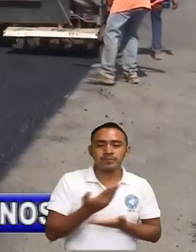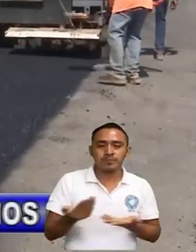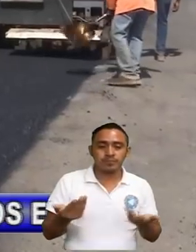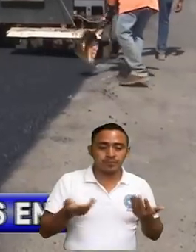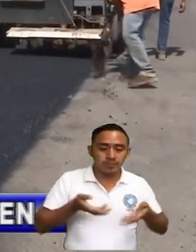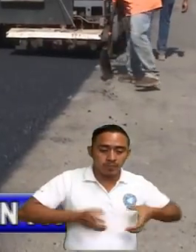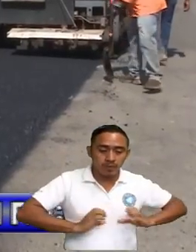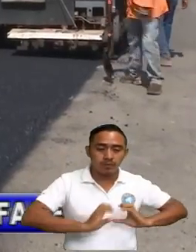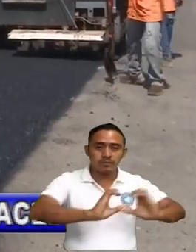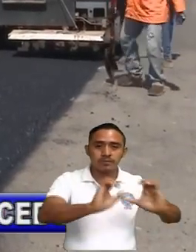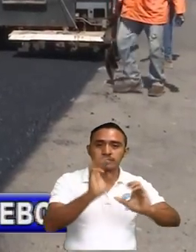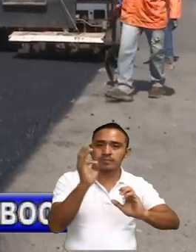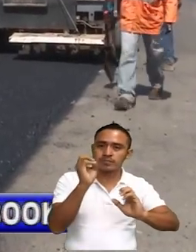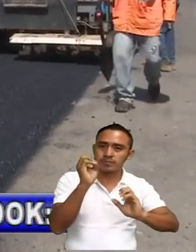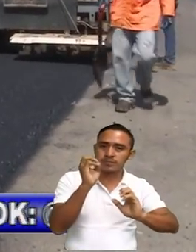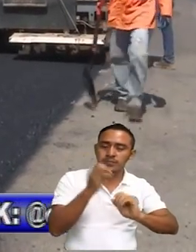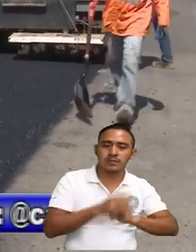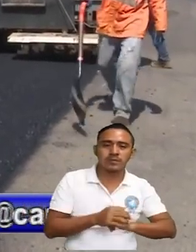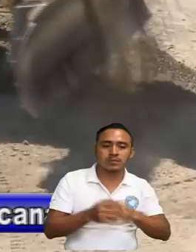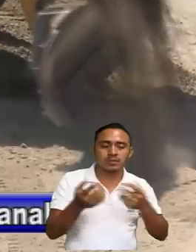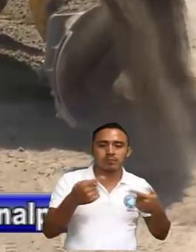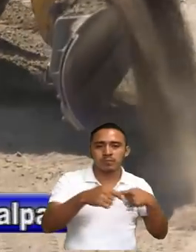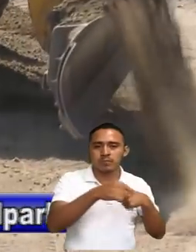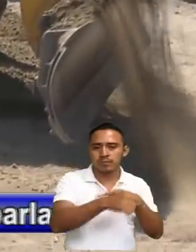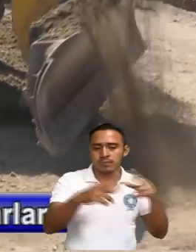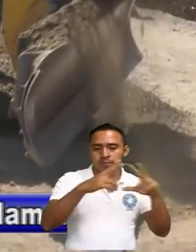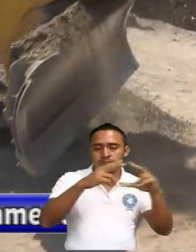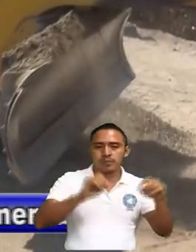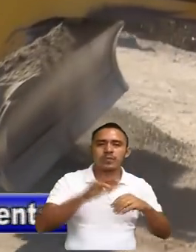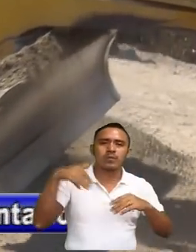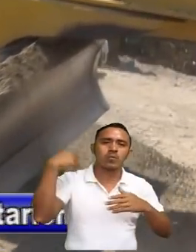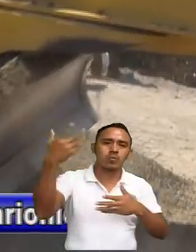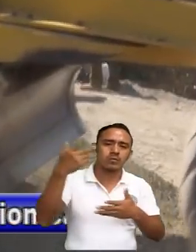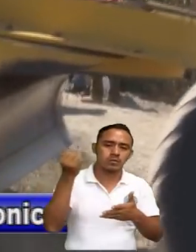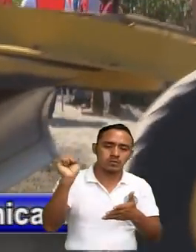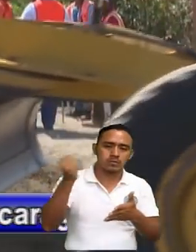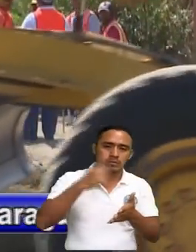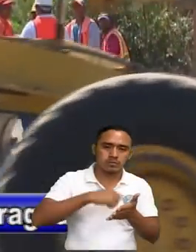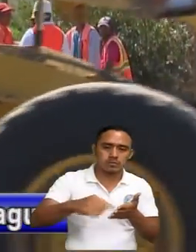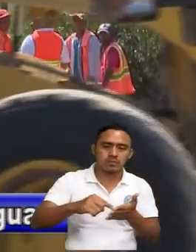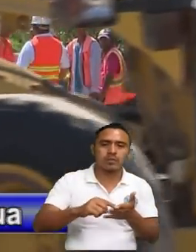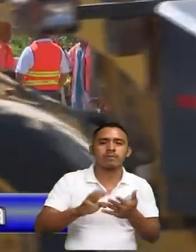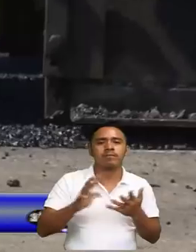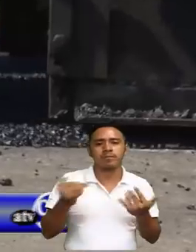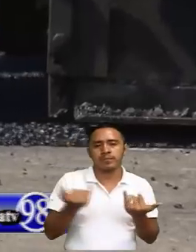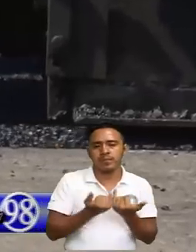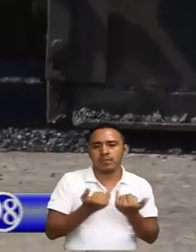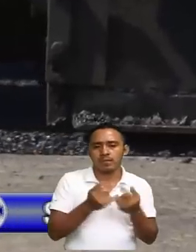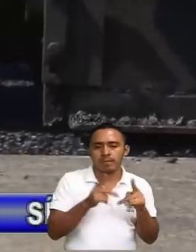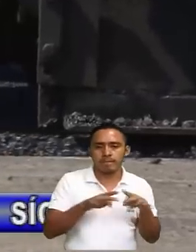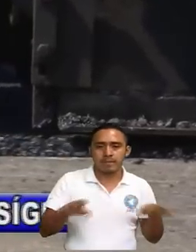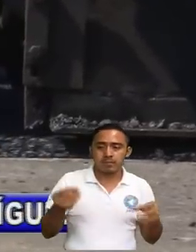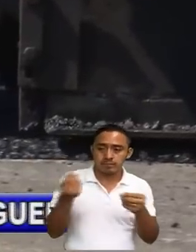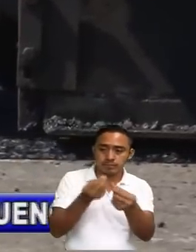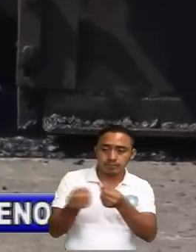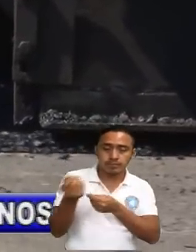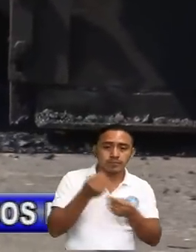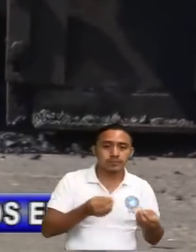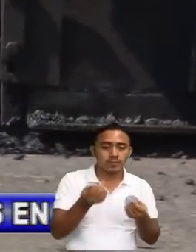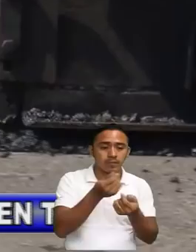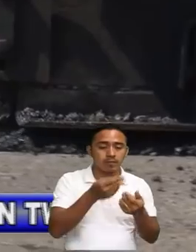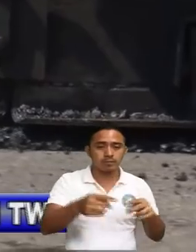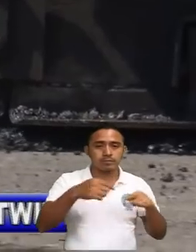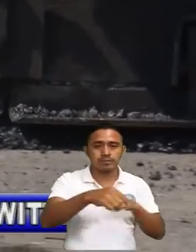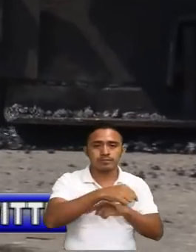30 municipios del país y para las próximas semanas tiene previsto, como parte de los planes de inversión municipal,